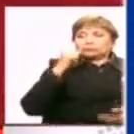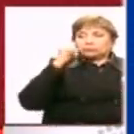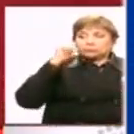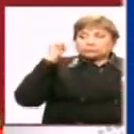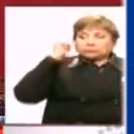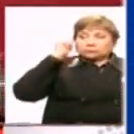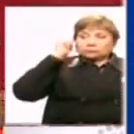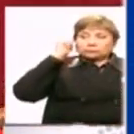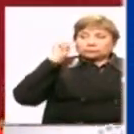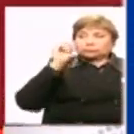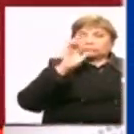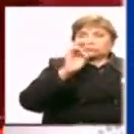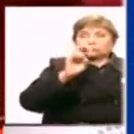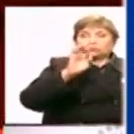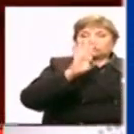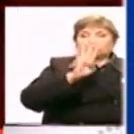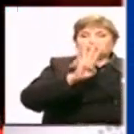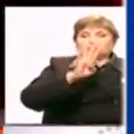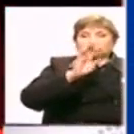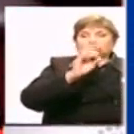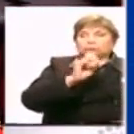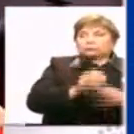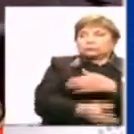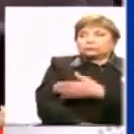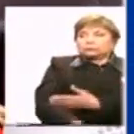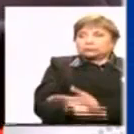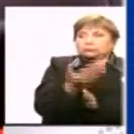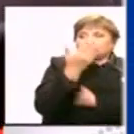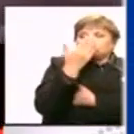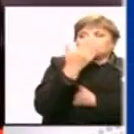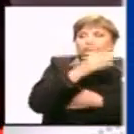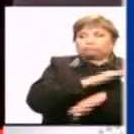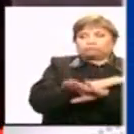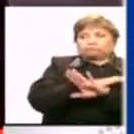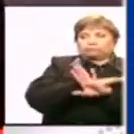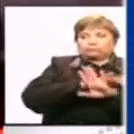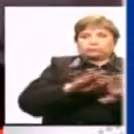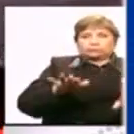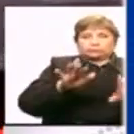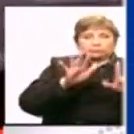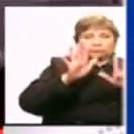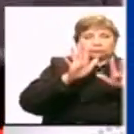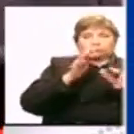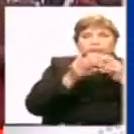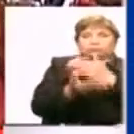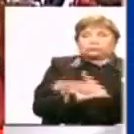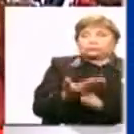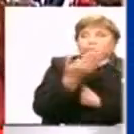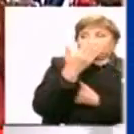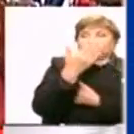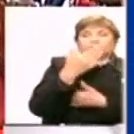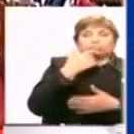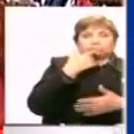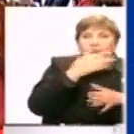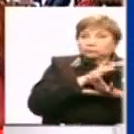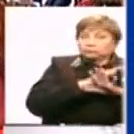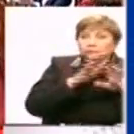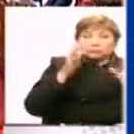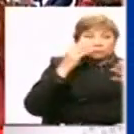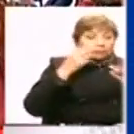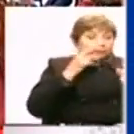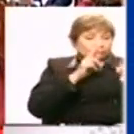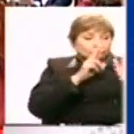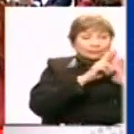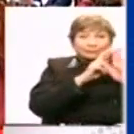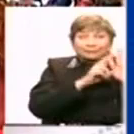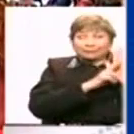de Junín, que está llevando el caso, tiene toda la prerrogativa de su ley orgánica y toda la prerrogativa de la Constitución para hacer